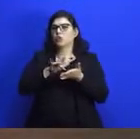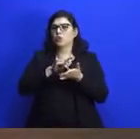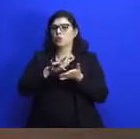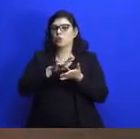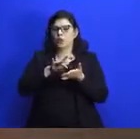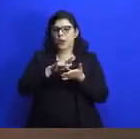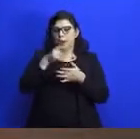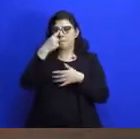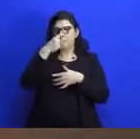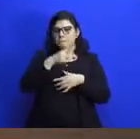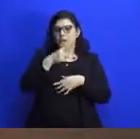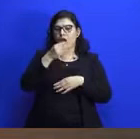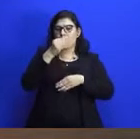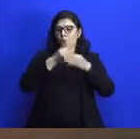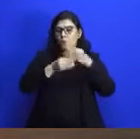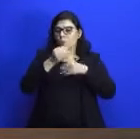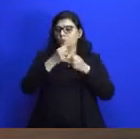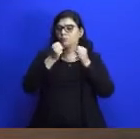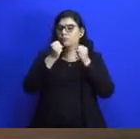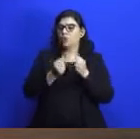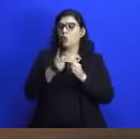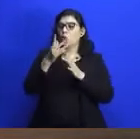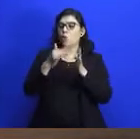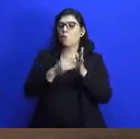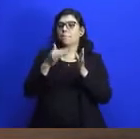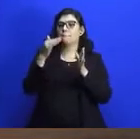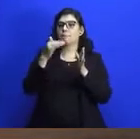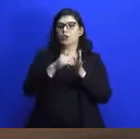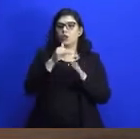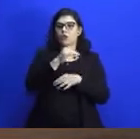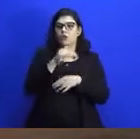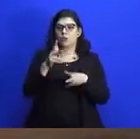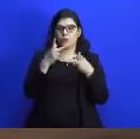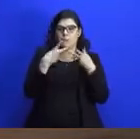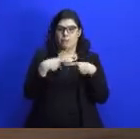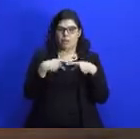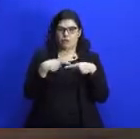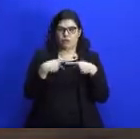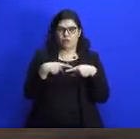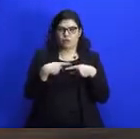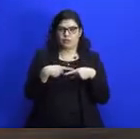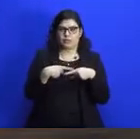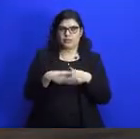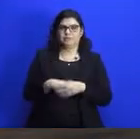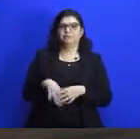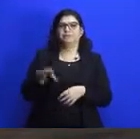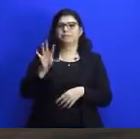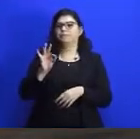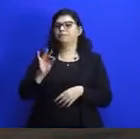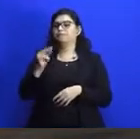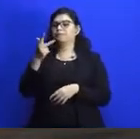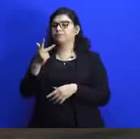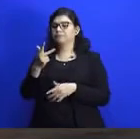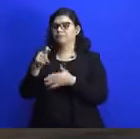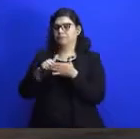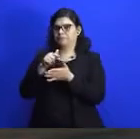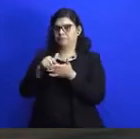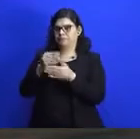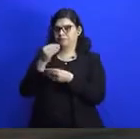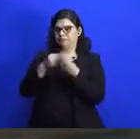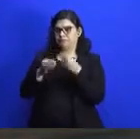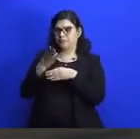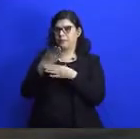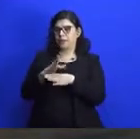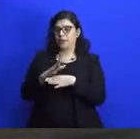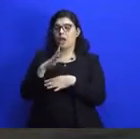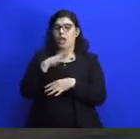la seguridad alimentaria de 1.5 millones de personas beneficiadas por 48 bancos. Hoy por hoy, el compromiso